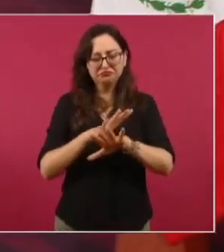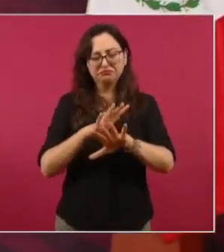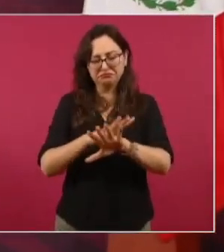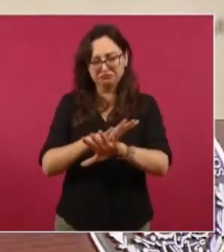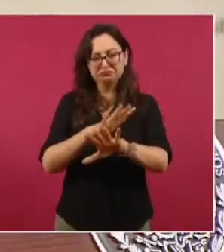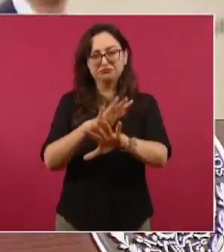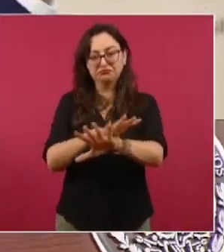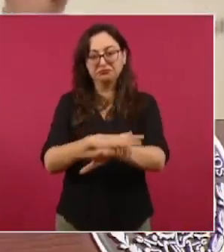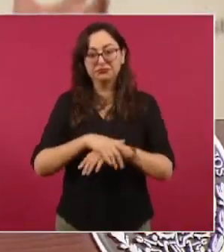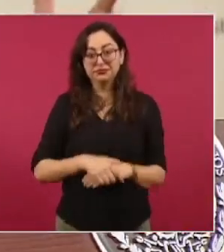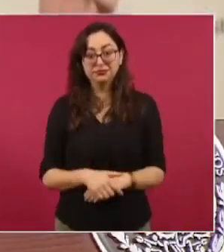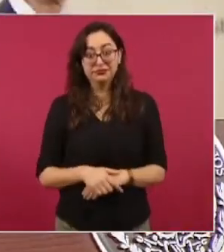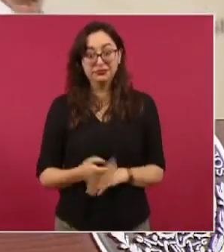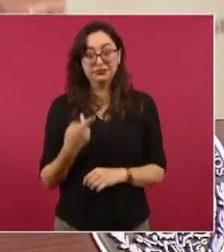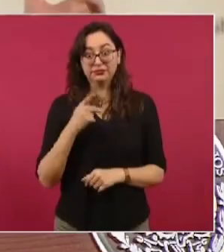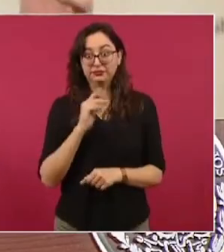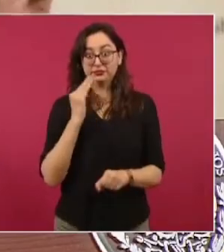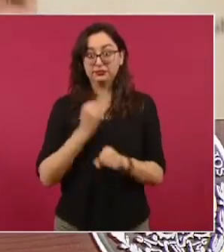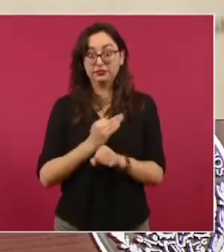vuelven